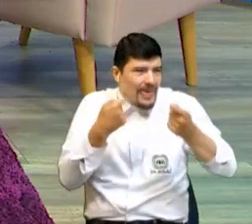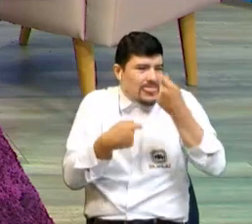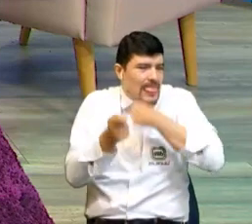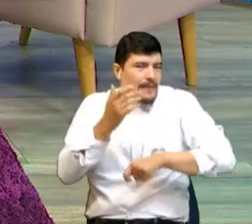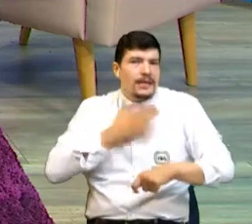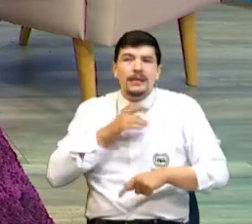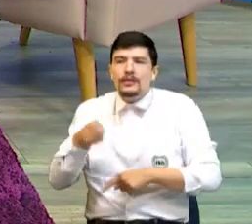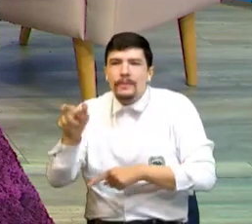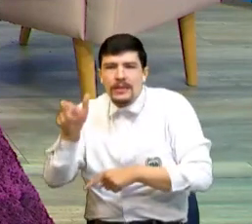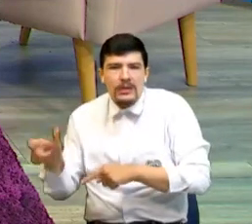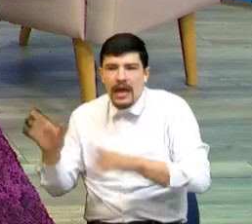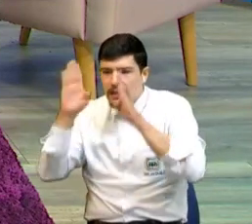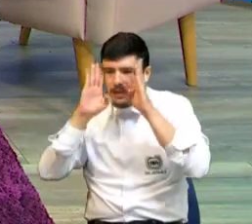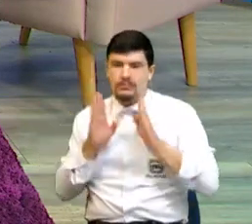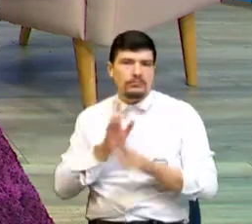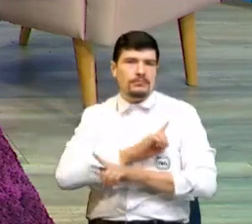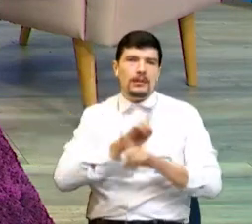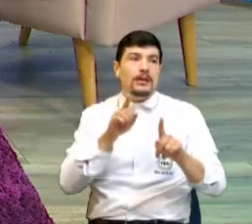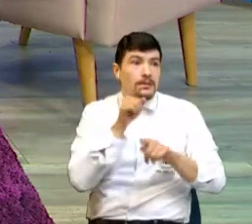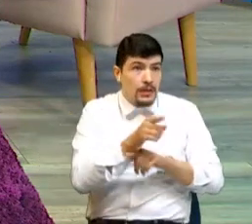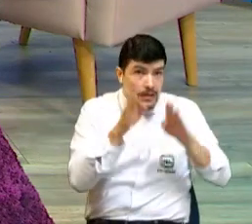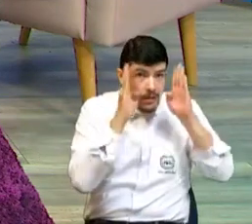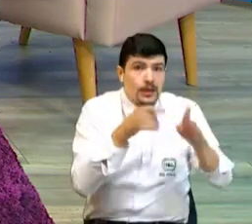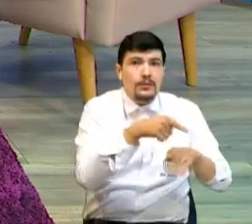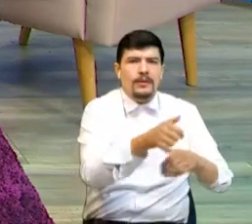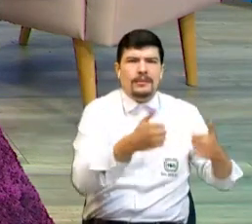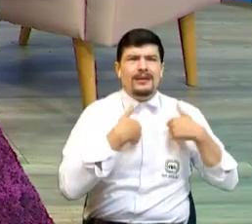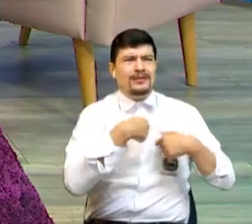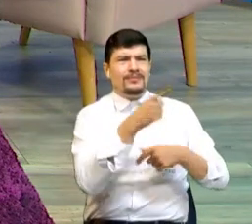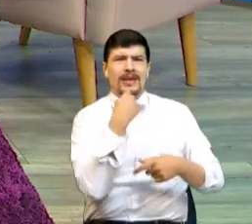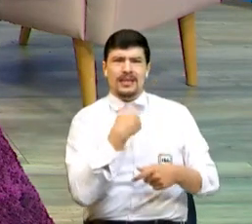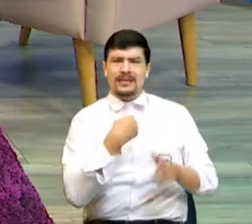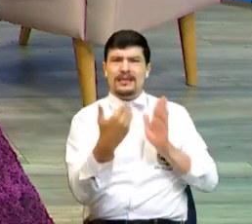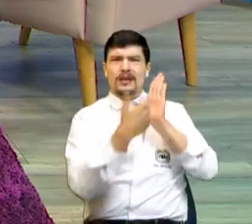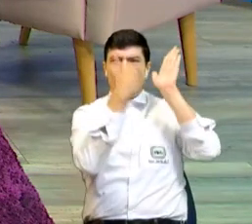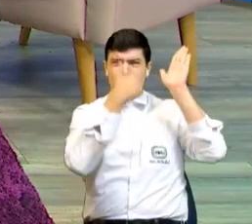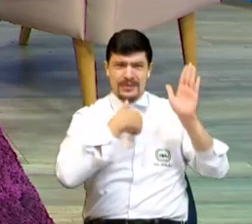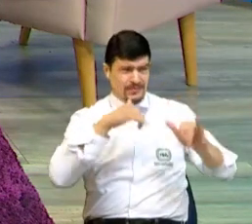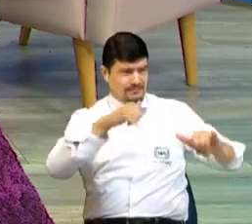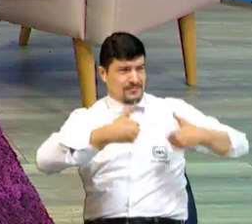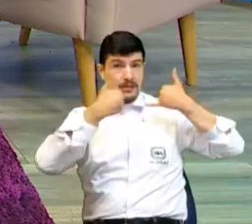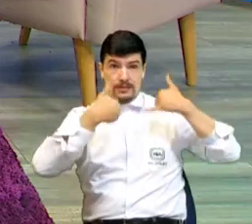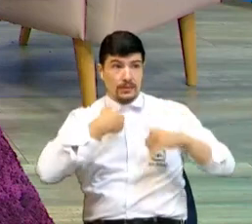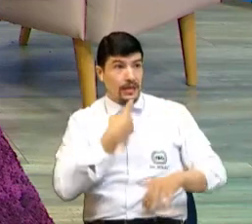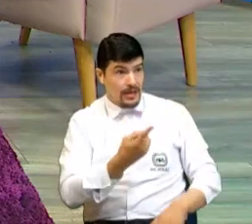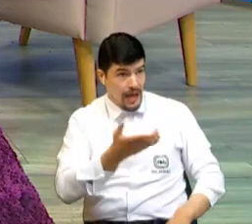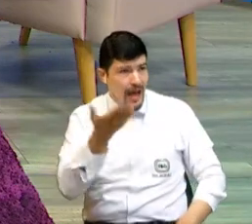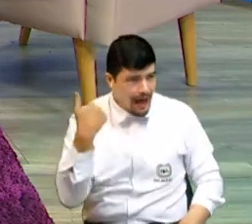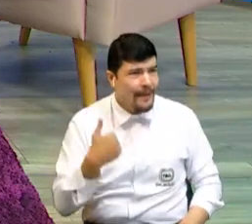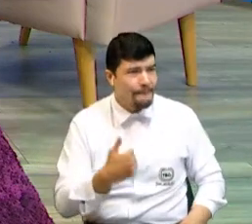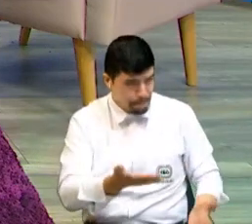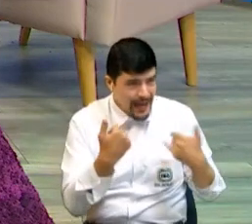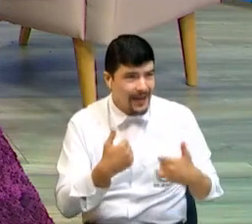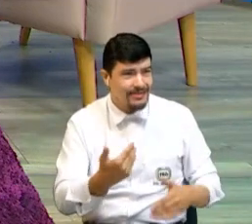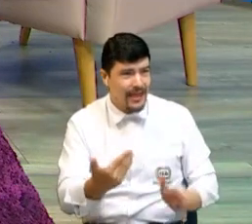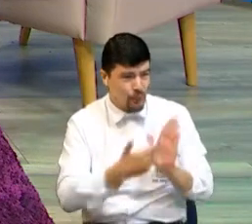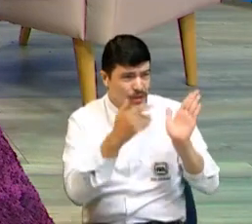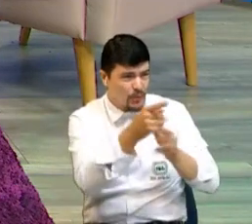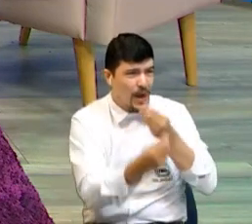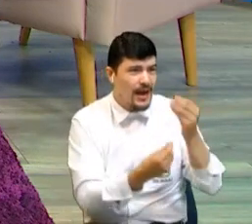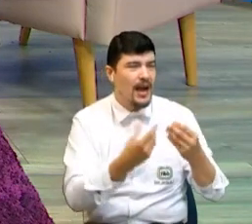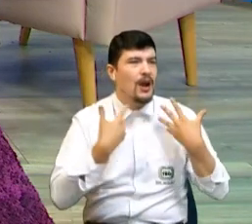El caso y todo salió a favor de ellas, entonces ellas me dijeron que me iban a denunciar a mí por calumnia. Entonces yo le dije, denúncienme, hagan lo que ustedes